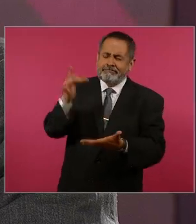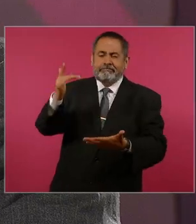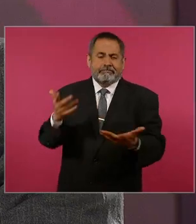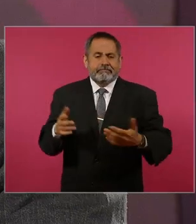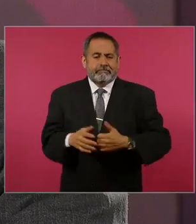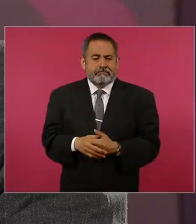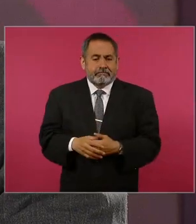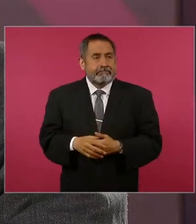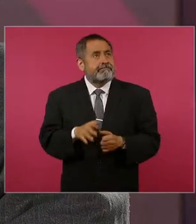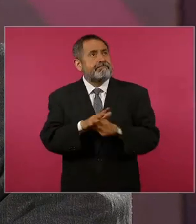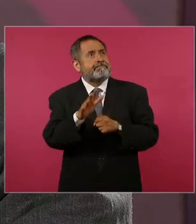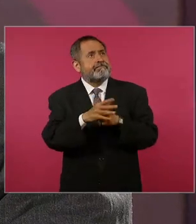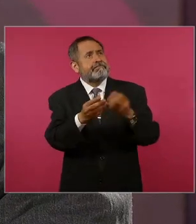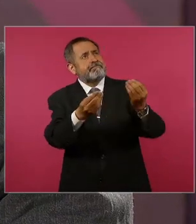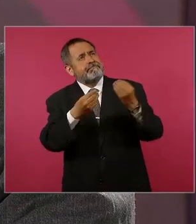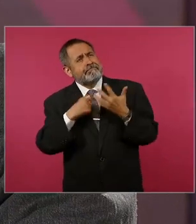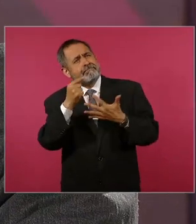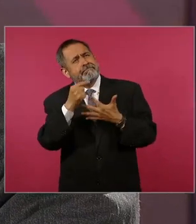que nos ha dado tanto.